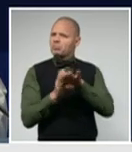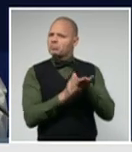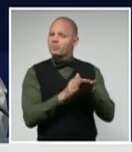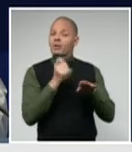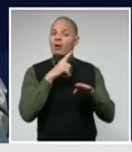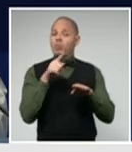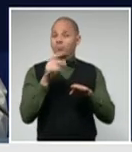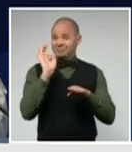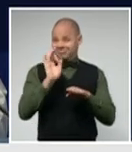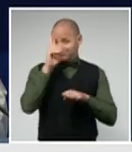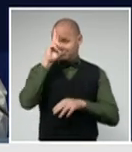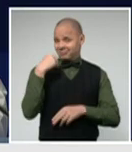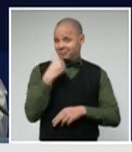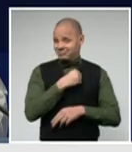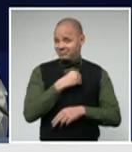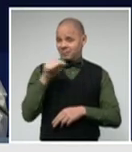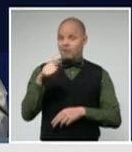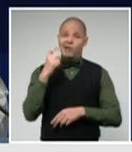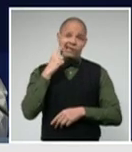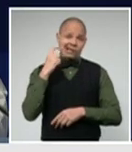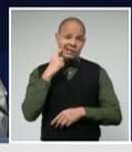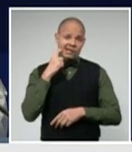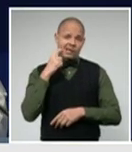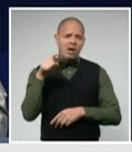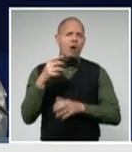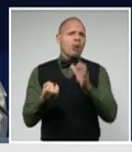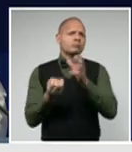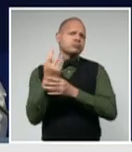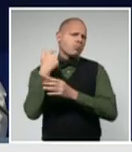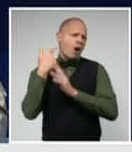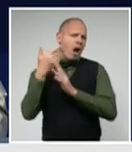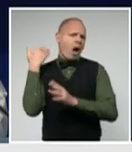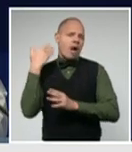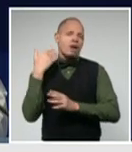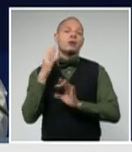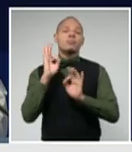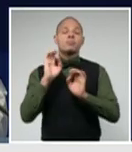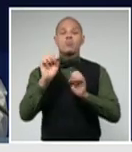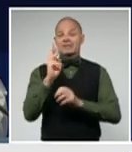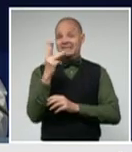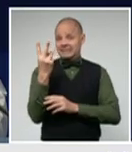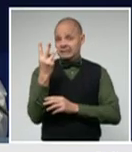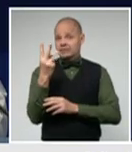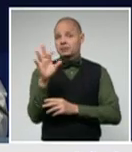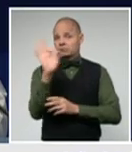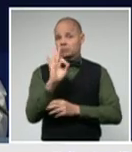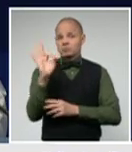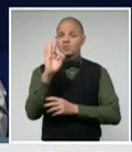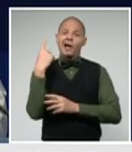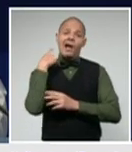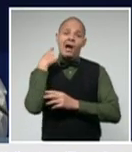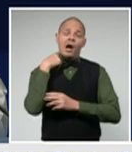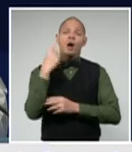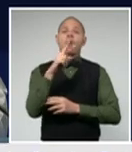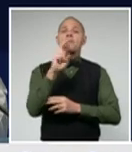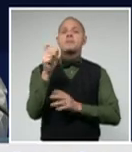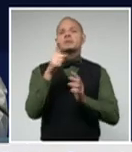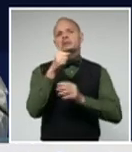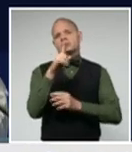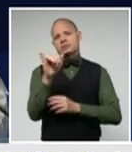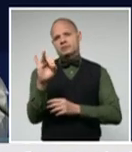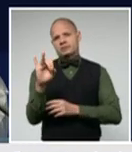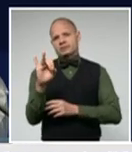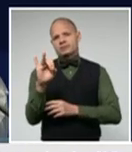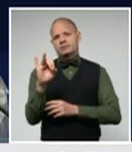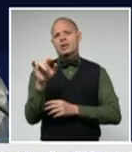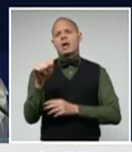Odontológica Latinoamericana fue constituida un 3 de octubre del 2017 en un congreso en Santiago de Chile. Después, en